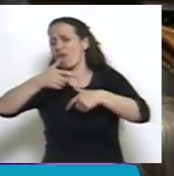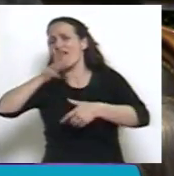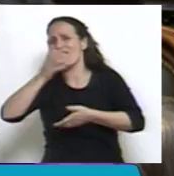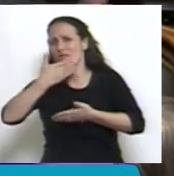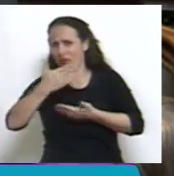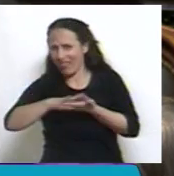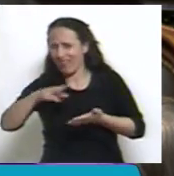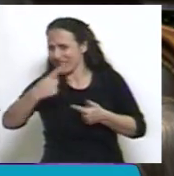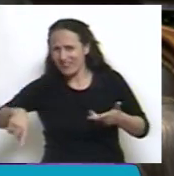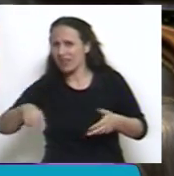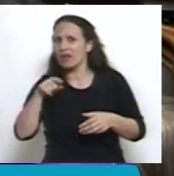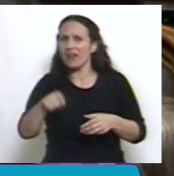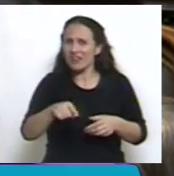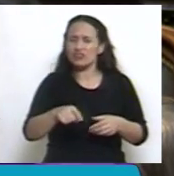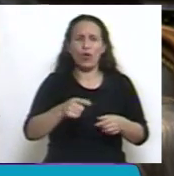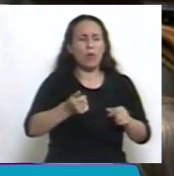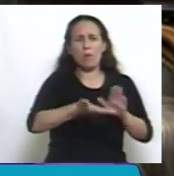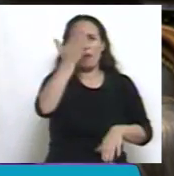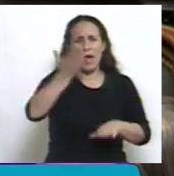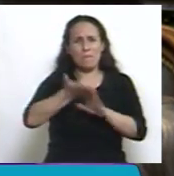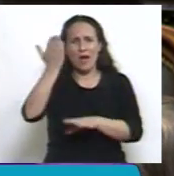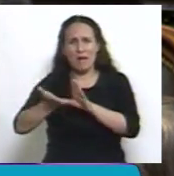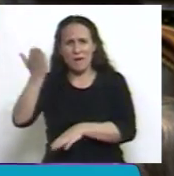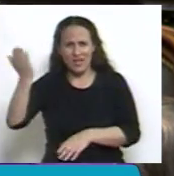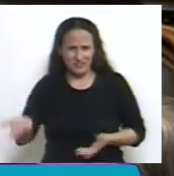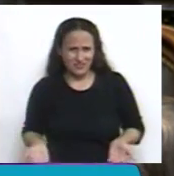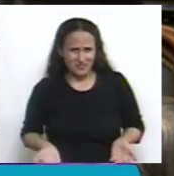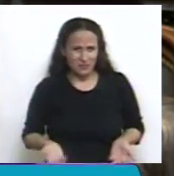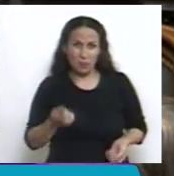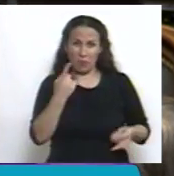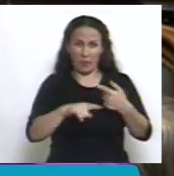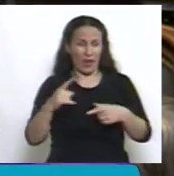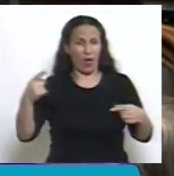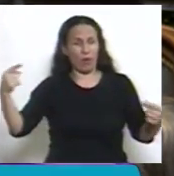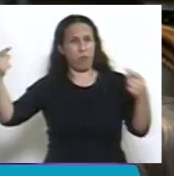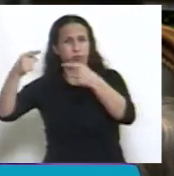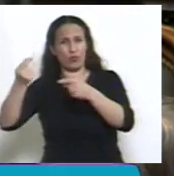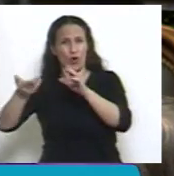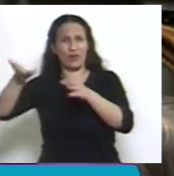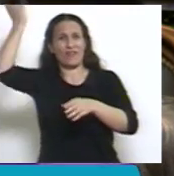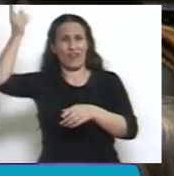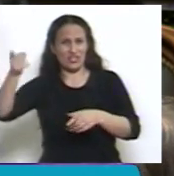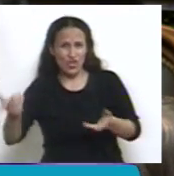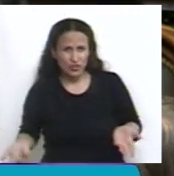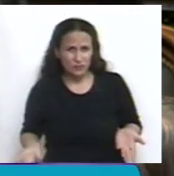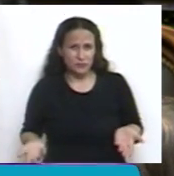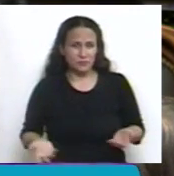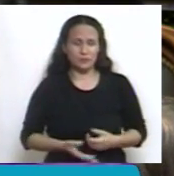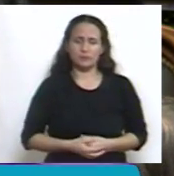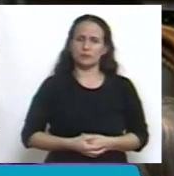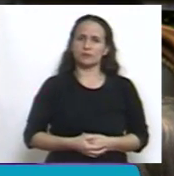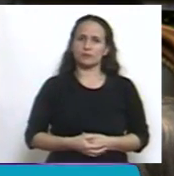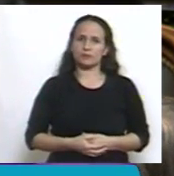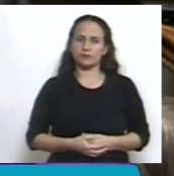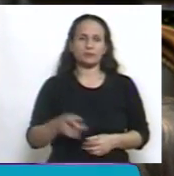potable, crece en todos los casos, por debajo de la inflación, incluso la subestimada del Poder Ejecutivo.